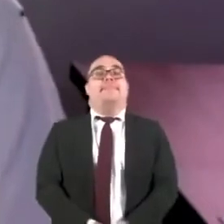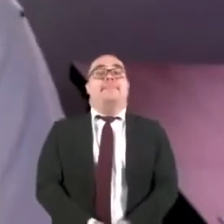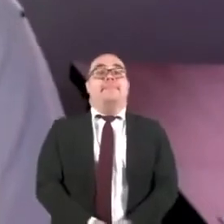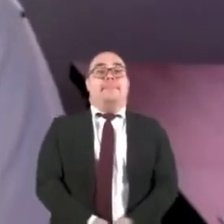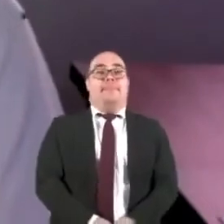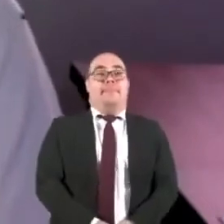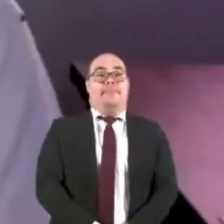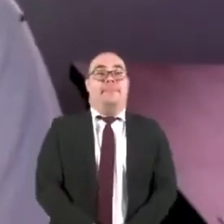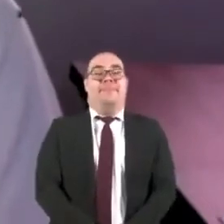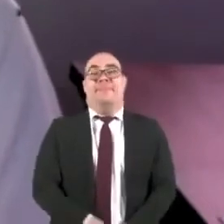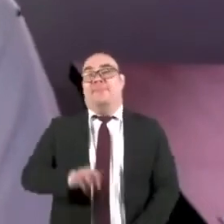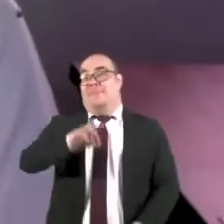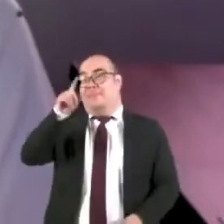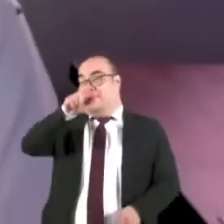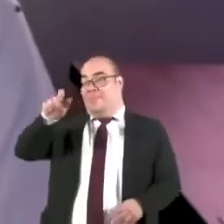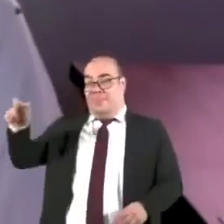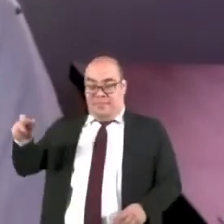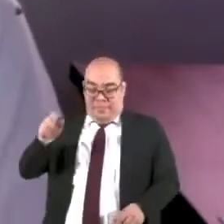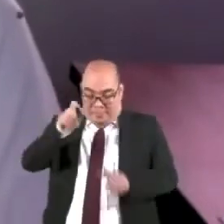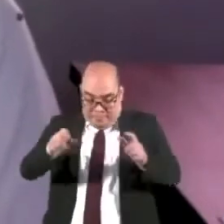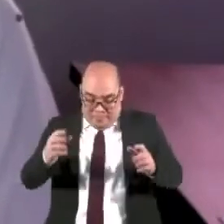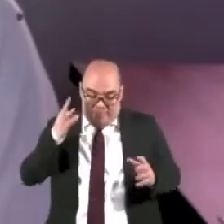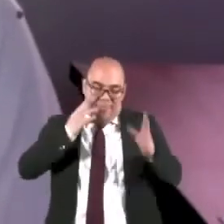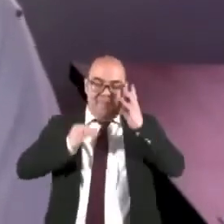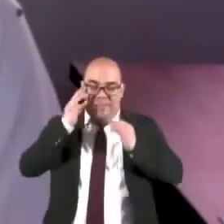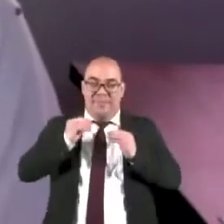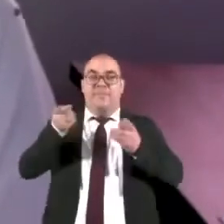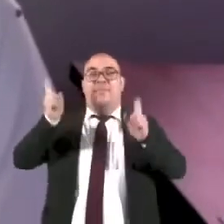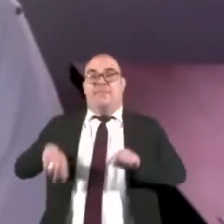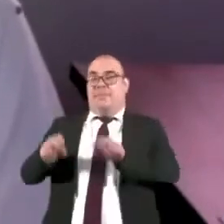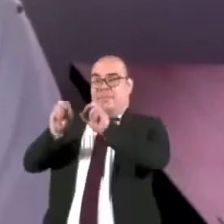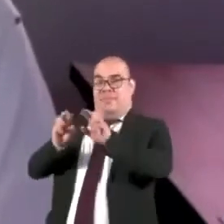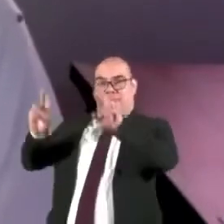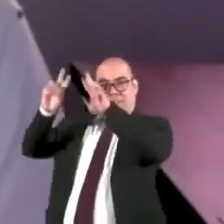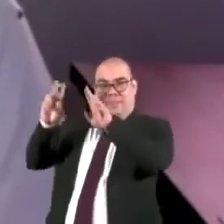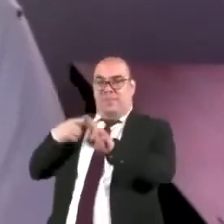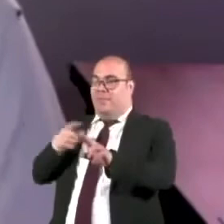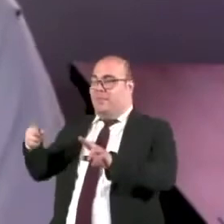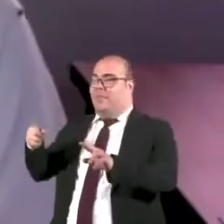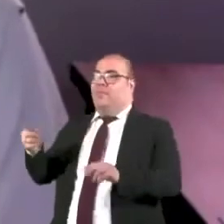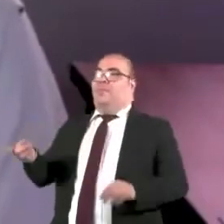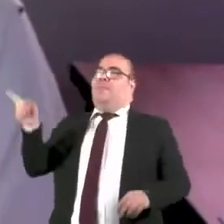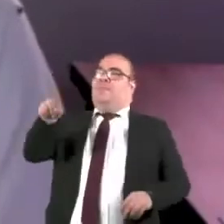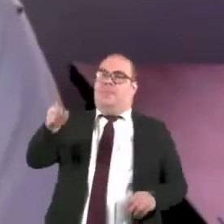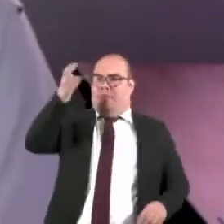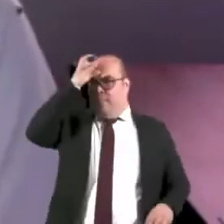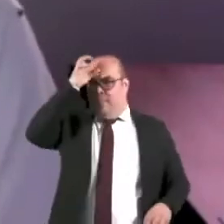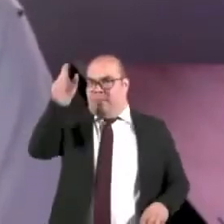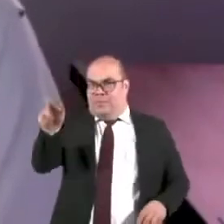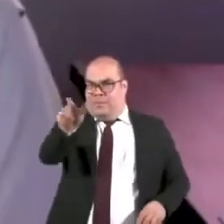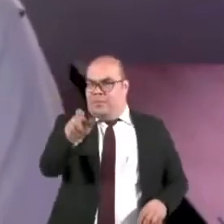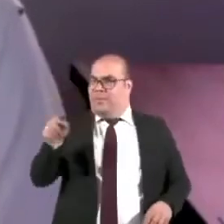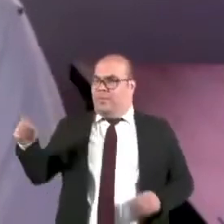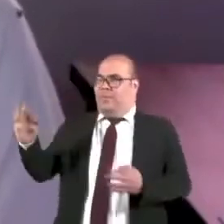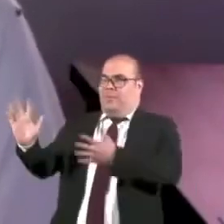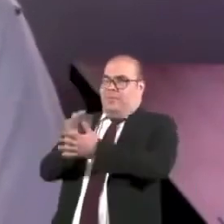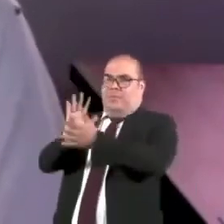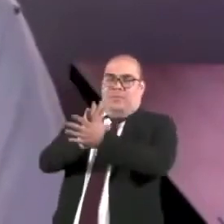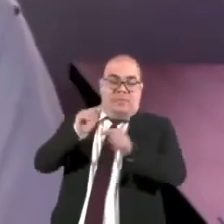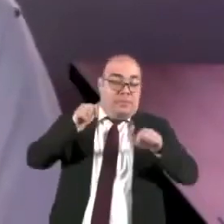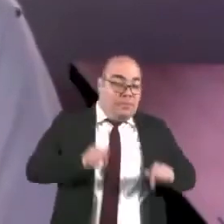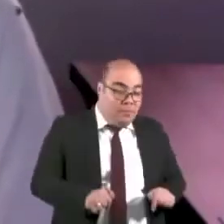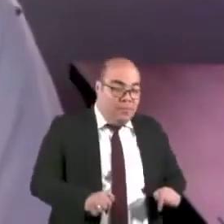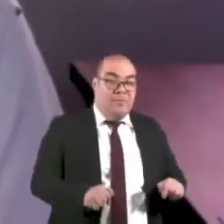Lo han dicho los expertos, lo ha ratificado Naciones Unidas, lo hemos dicho nosotros, que el acuerdo de paz es la oportunidad que